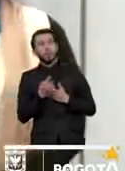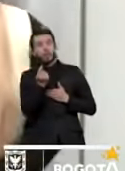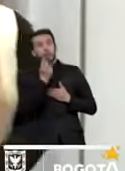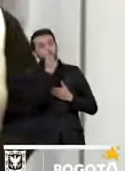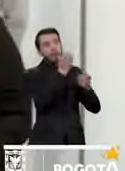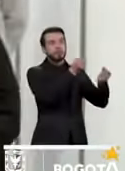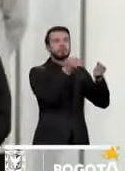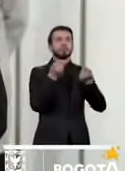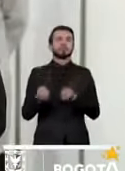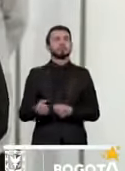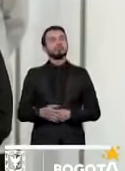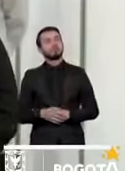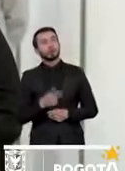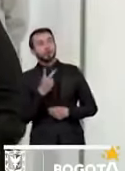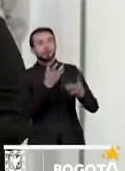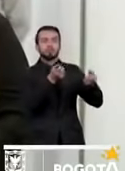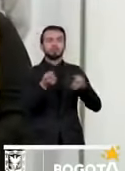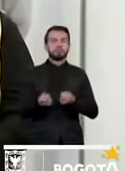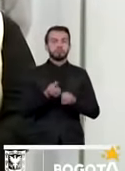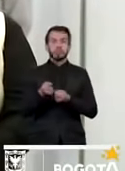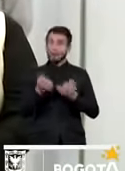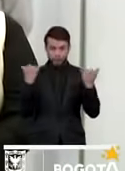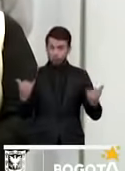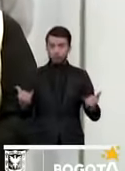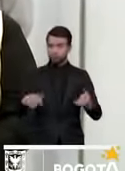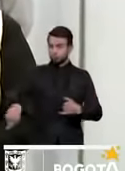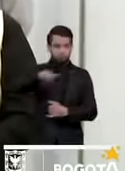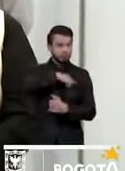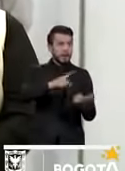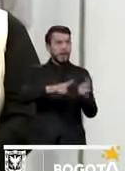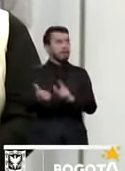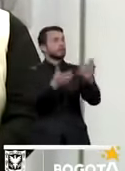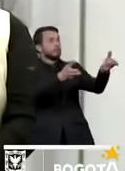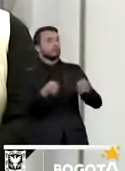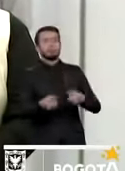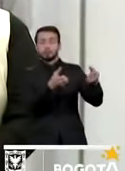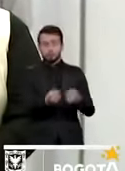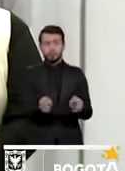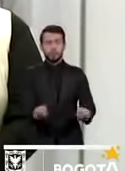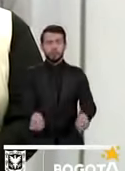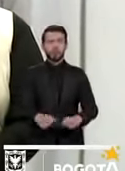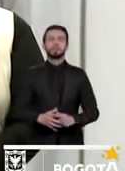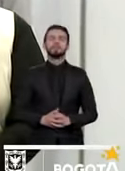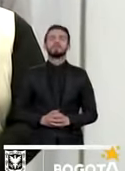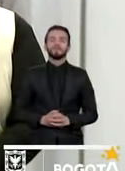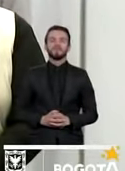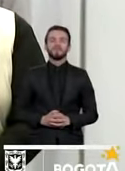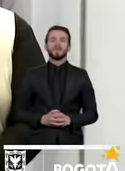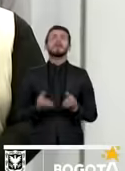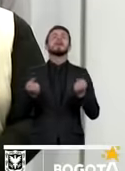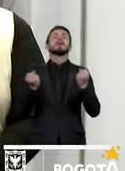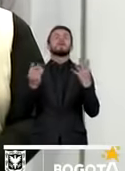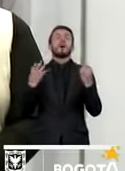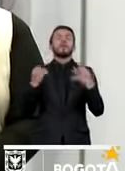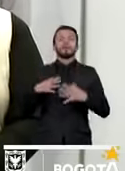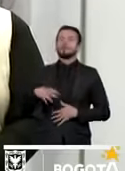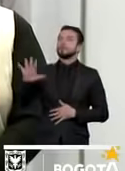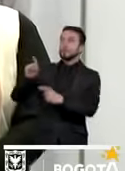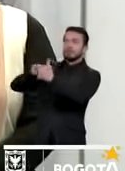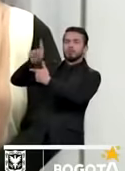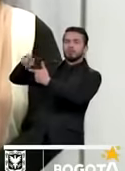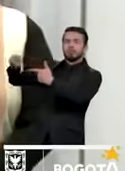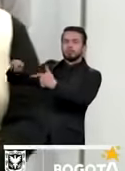pudiéramos recibir pacientes de manera inmediata. Camilo Cruz de Blue Radio, ¿cuántos ventiladores disponibles hay actualmente en Bogotá? Y